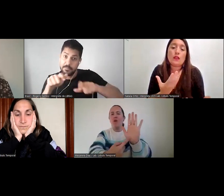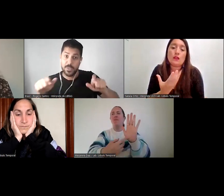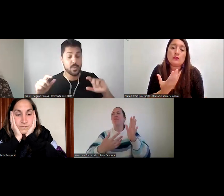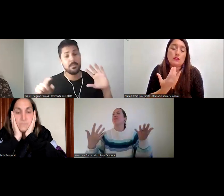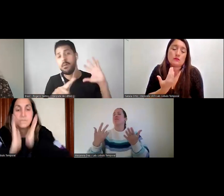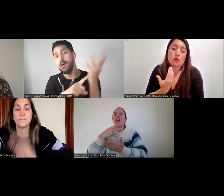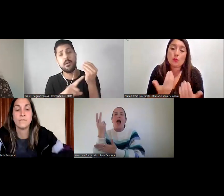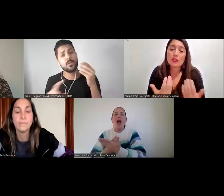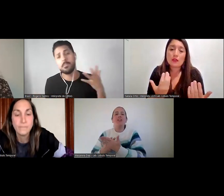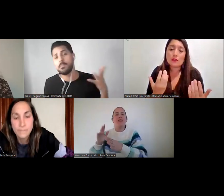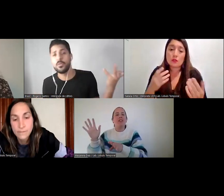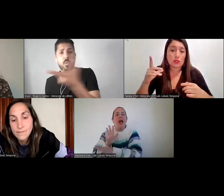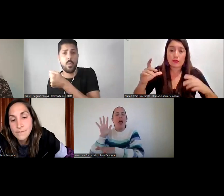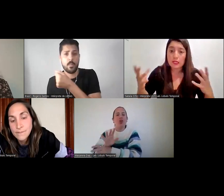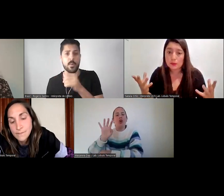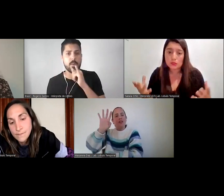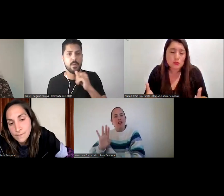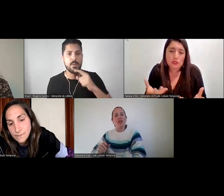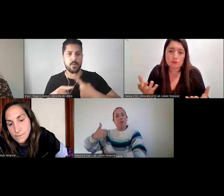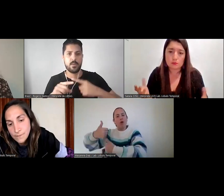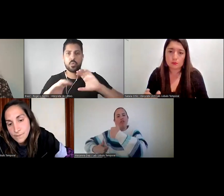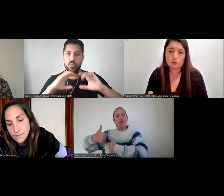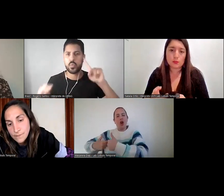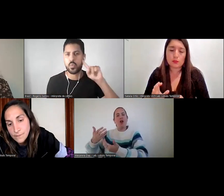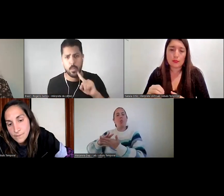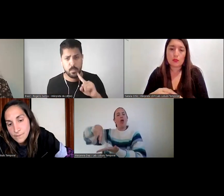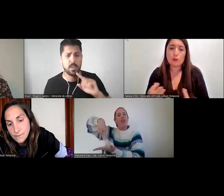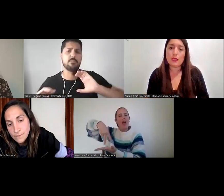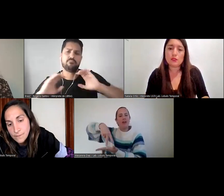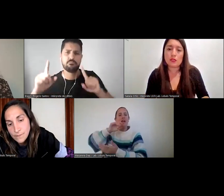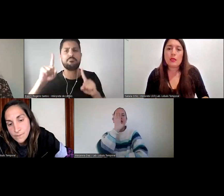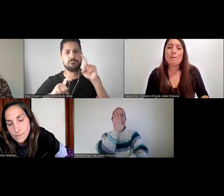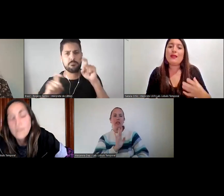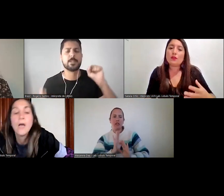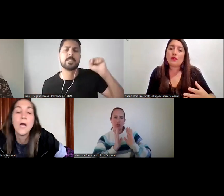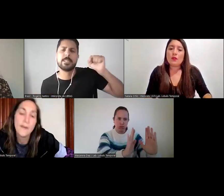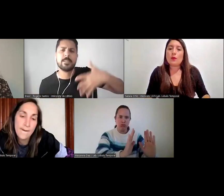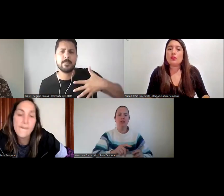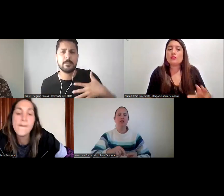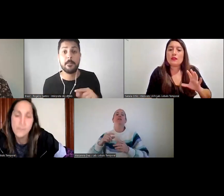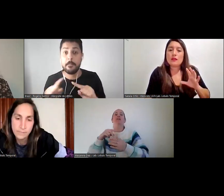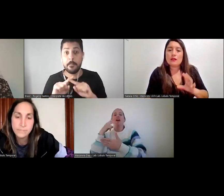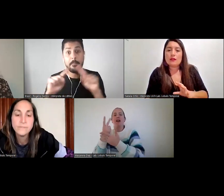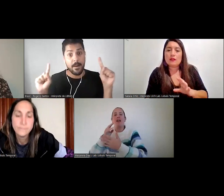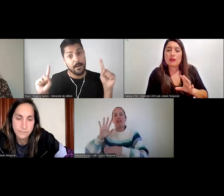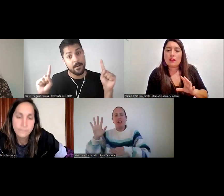sordos se comunican a través de la expresión, sí, por supuesto, es parte de la comunicación. Pero cuando